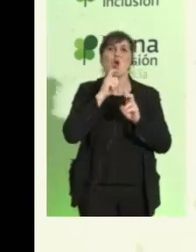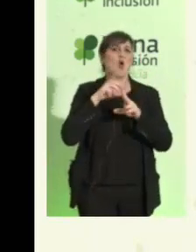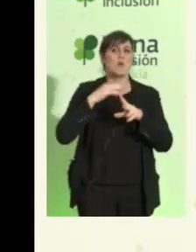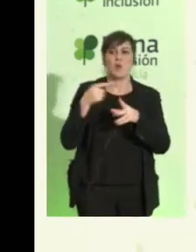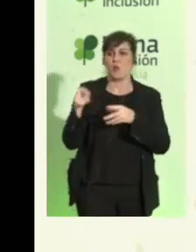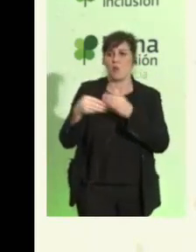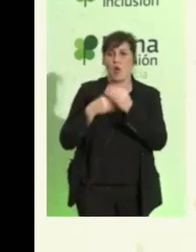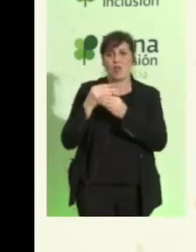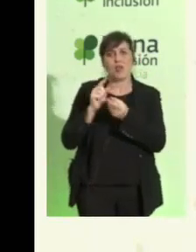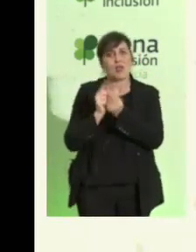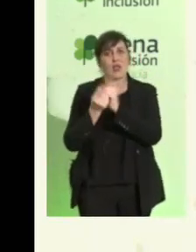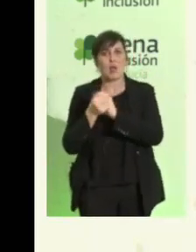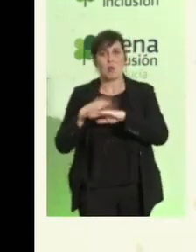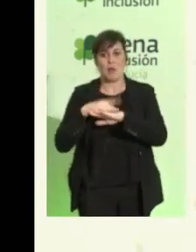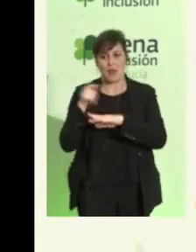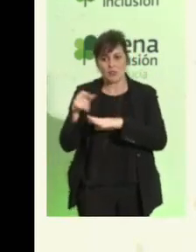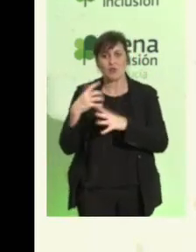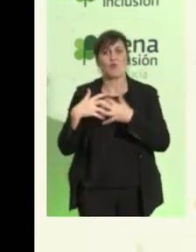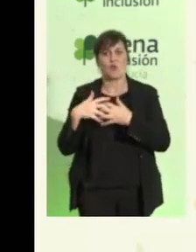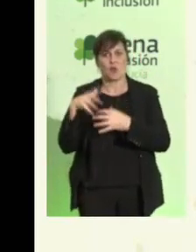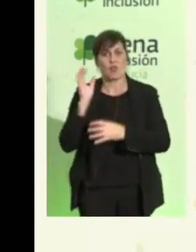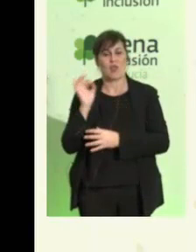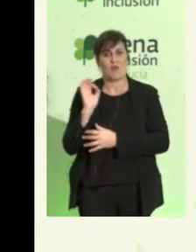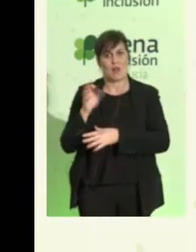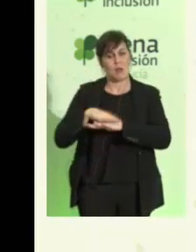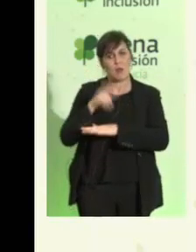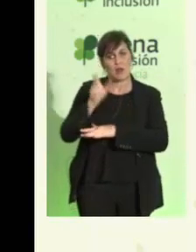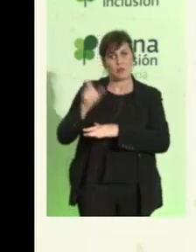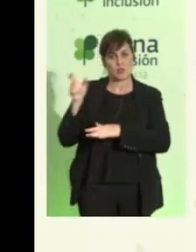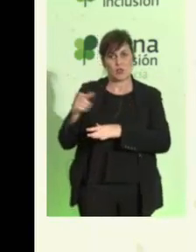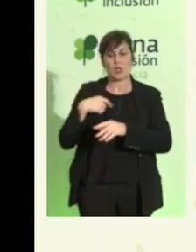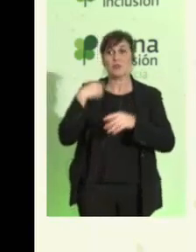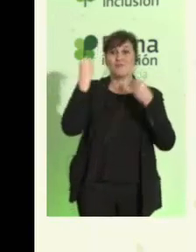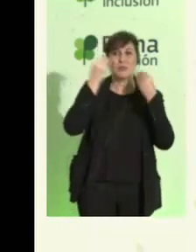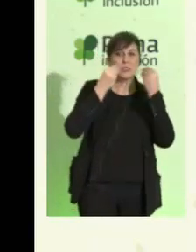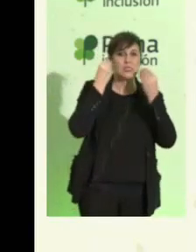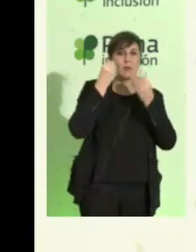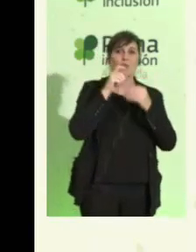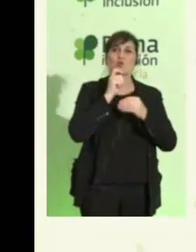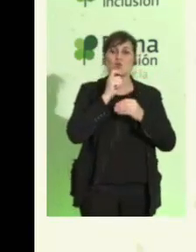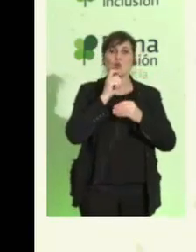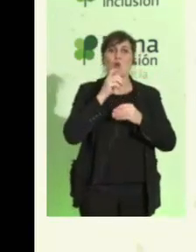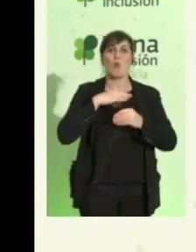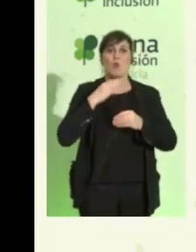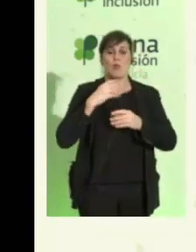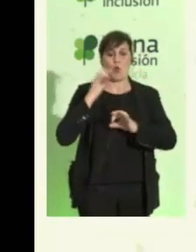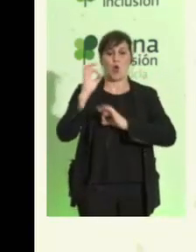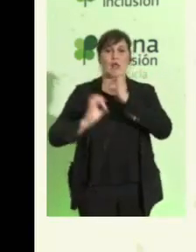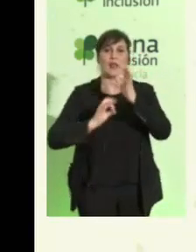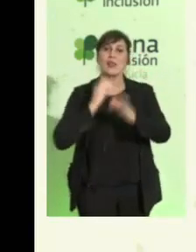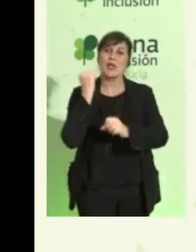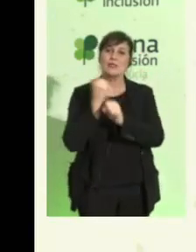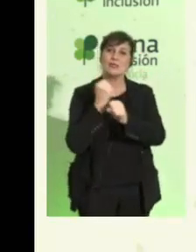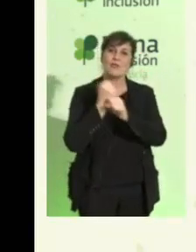las personas. Y empezamos a pensar que quizá podíamos empezar una nueva organización de trabajo, una